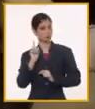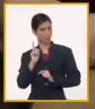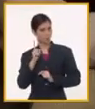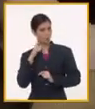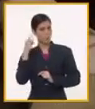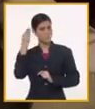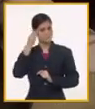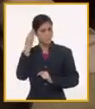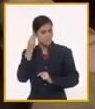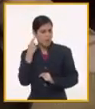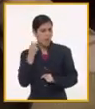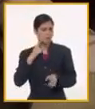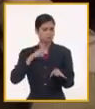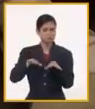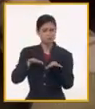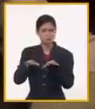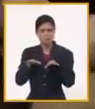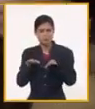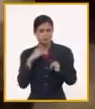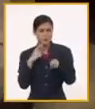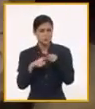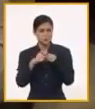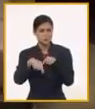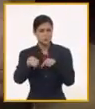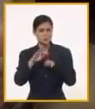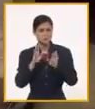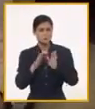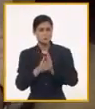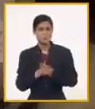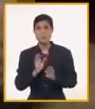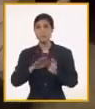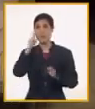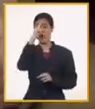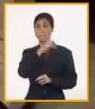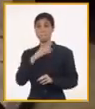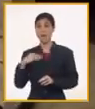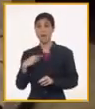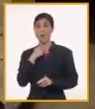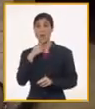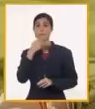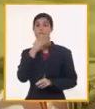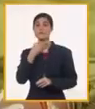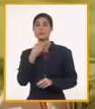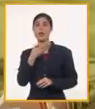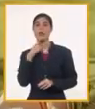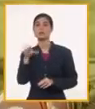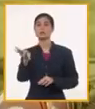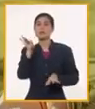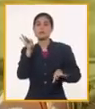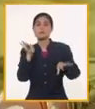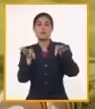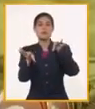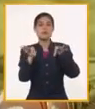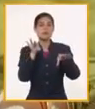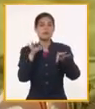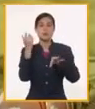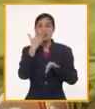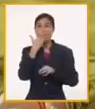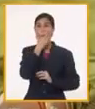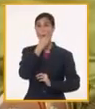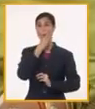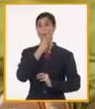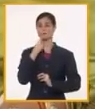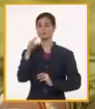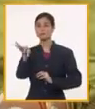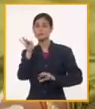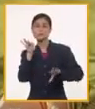tampoco. Claro. ¿Qué iba a decir si no había nadie? Fíjate que todos los médicos esos que él cogió fueron recién graduados, jóvenes, etcétera, porque no había y nadie. ya hoy